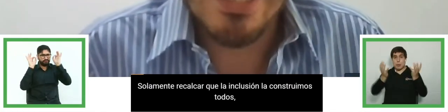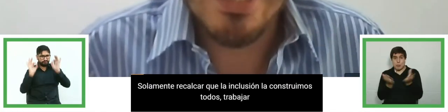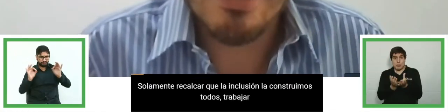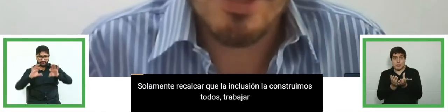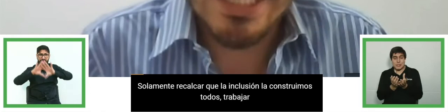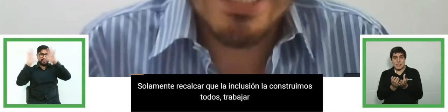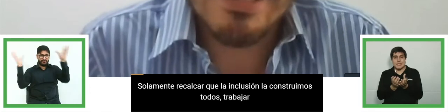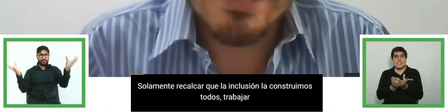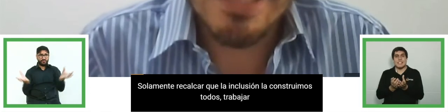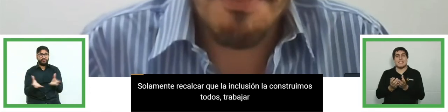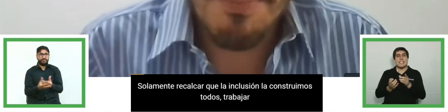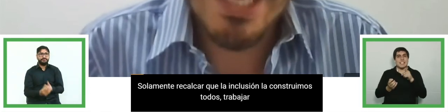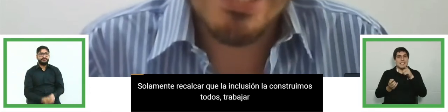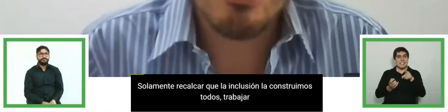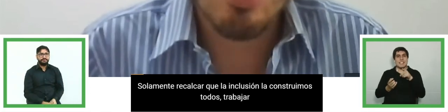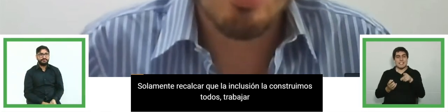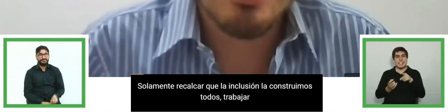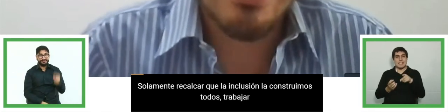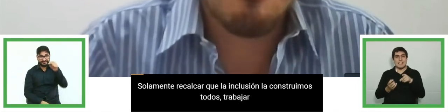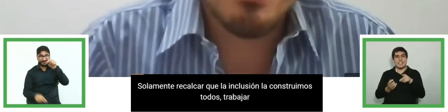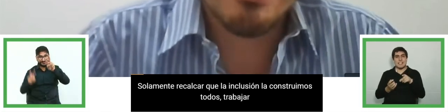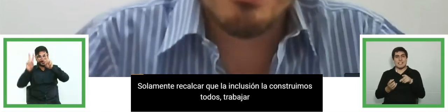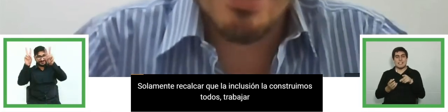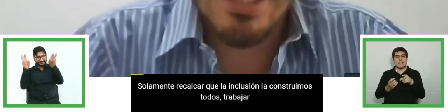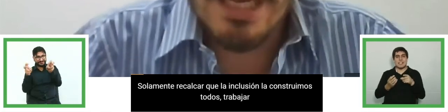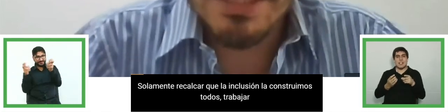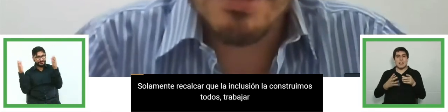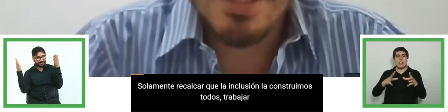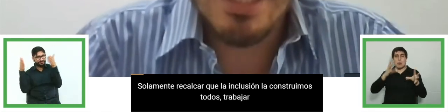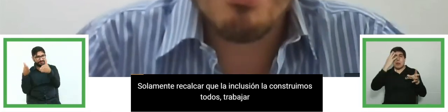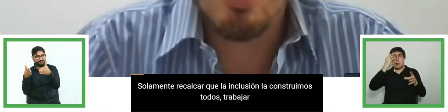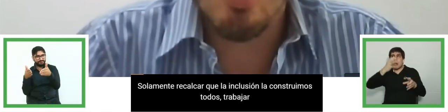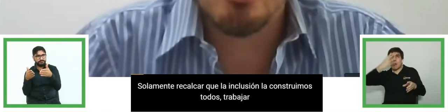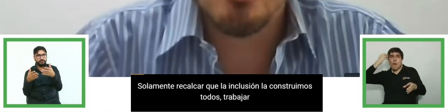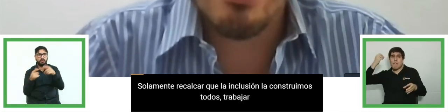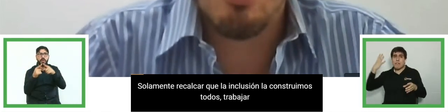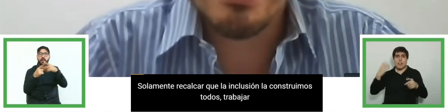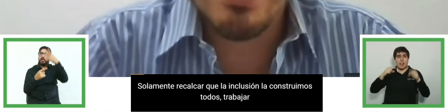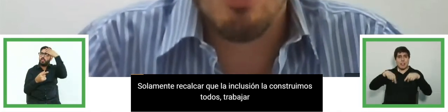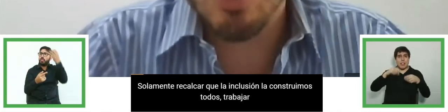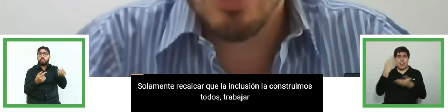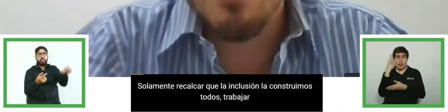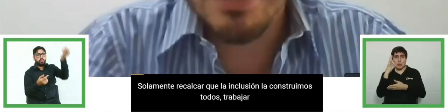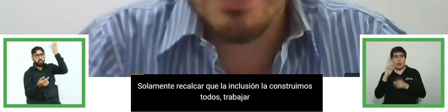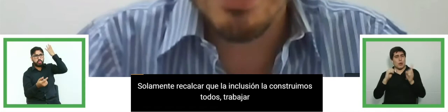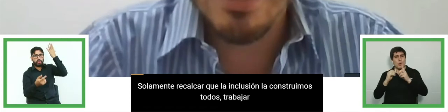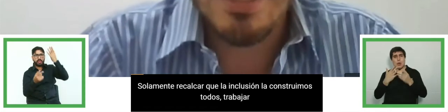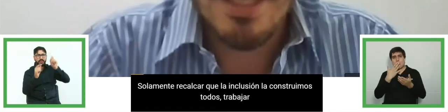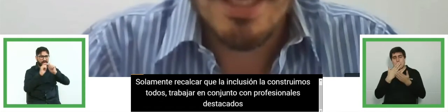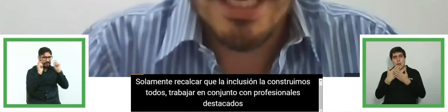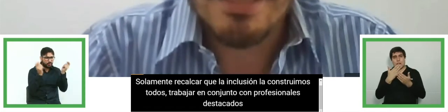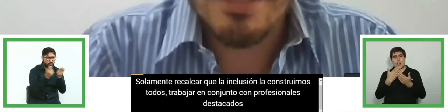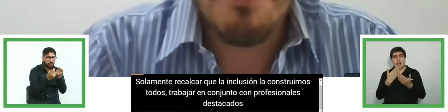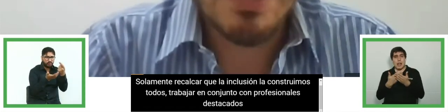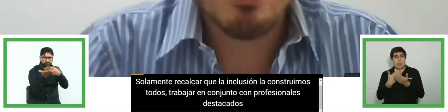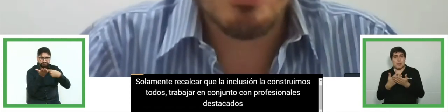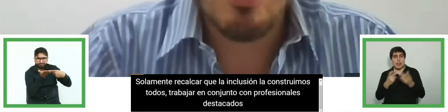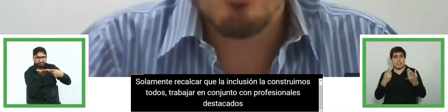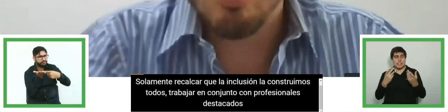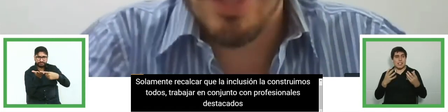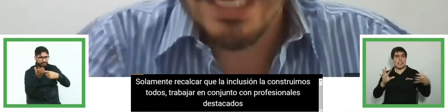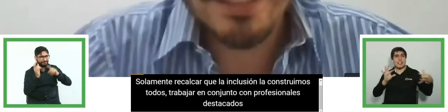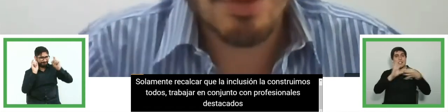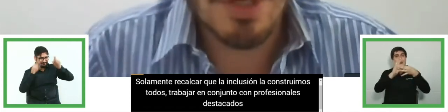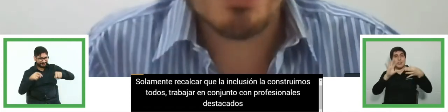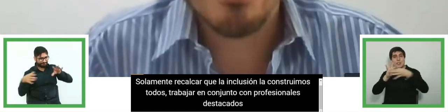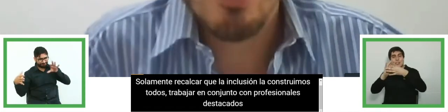Y ojalá que esta instancia inspire que eso suceda y pase. Así que idealmente entre todos quedar conectados, no solamente en este espacio, sino